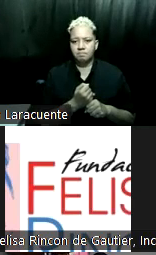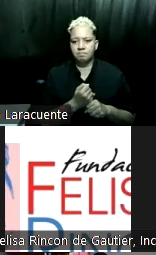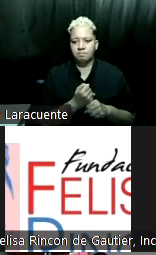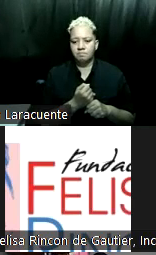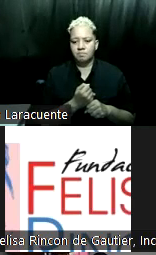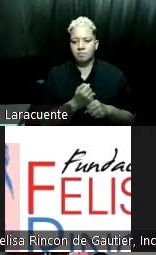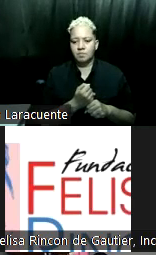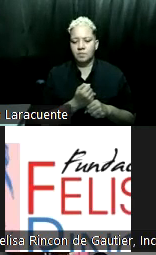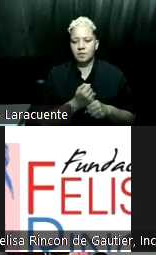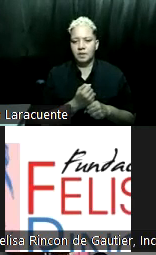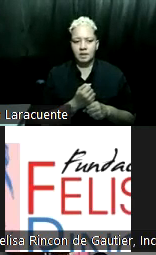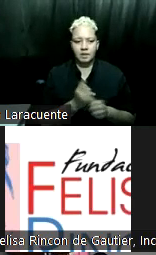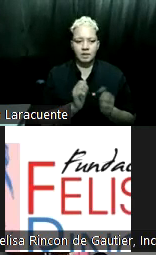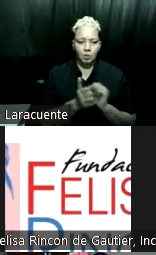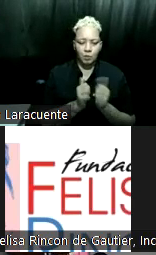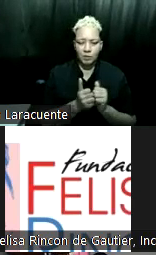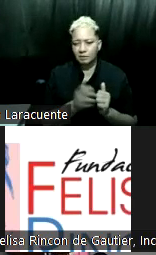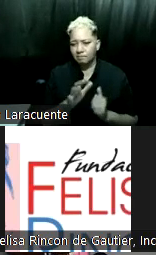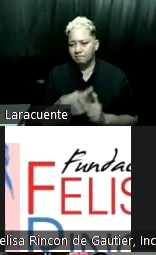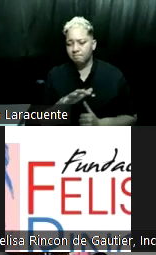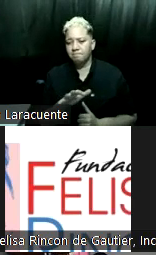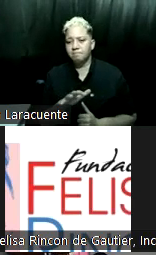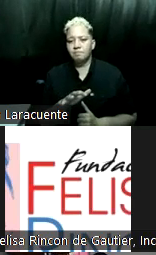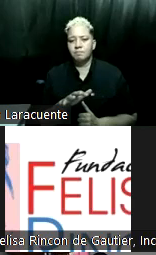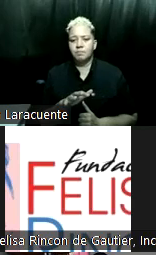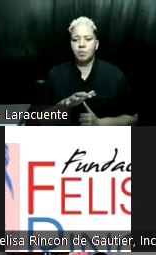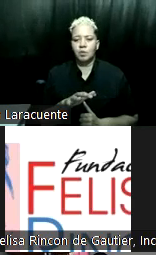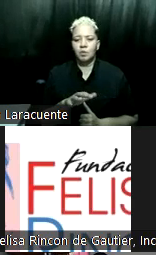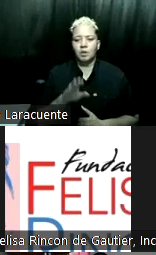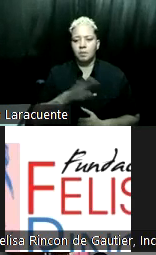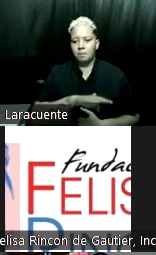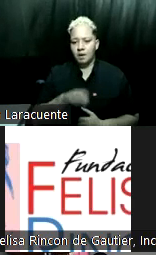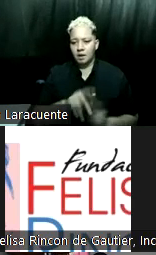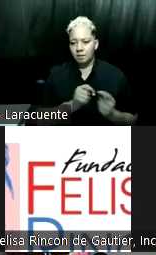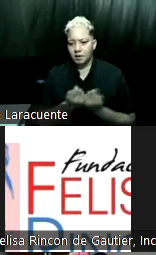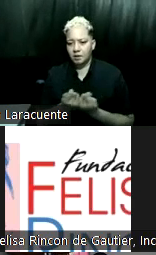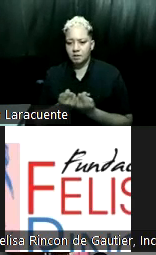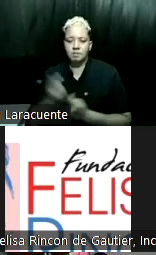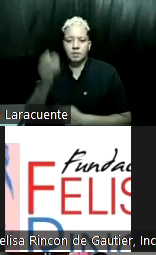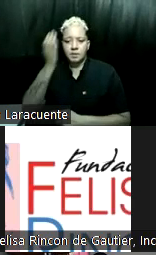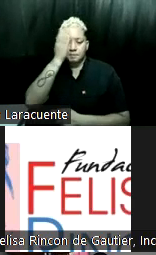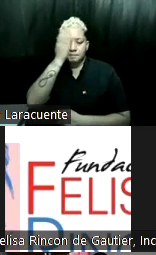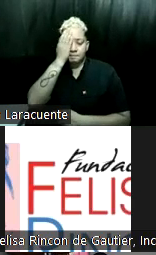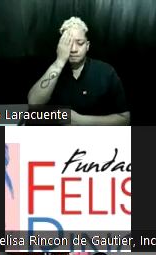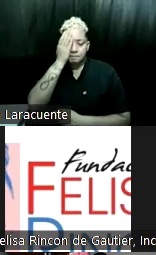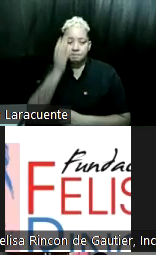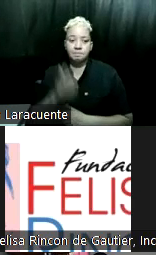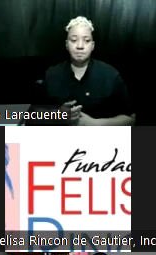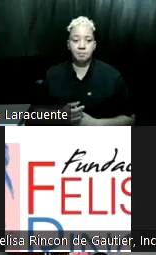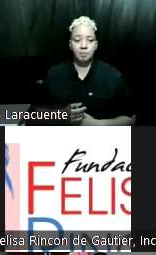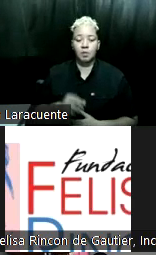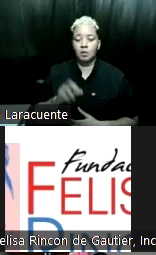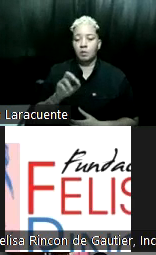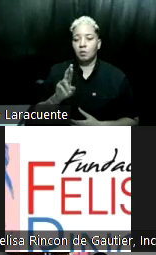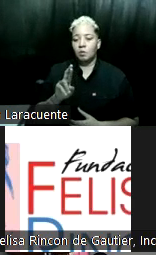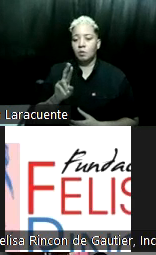entre esa rivalidad de los Vaqueros de Bayamón y los Piratas de Quebradillas. Vemos a Rubén Rodríguez